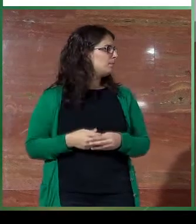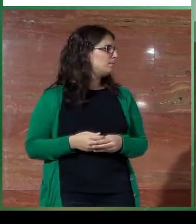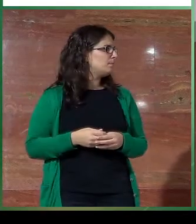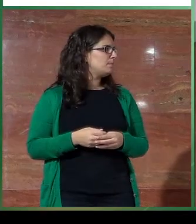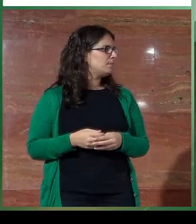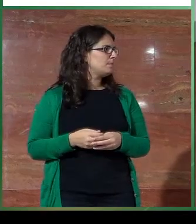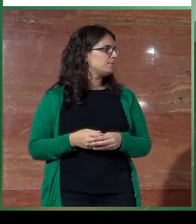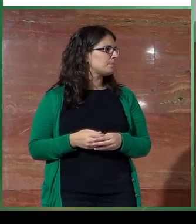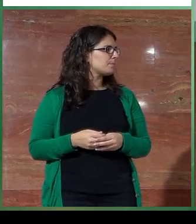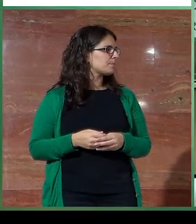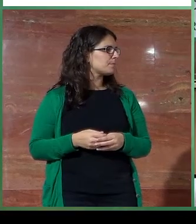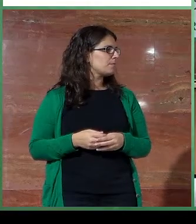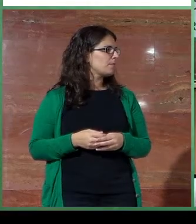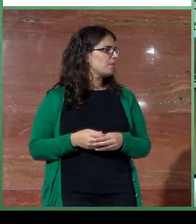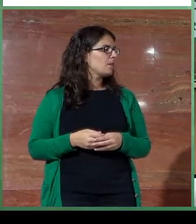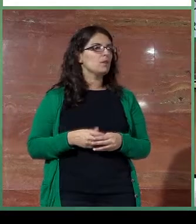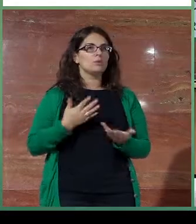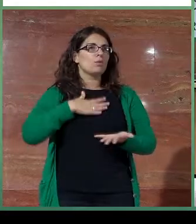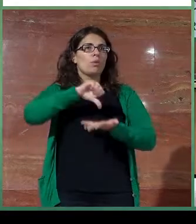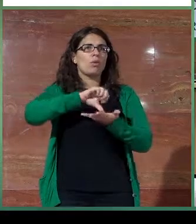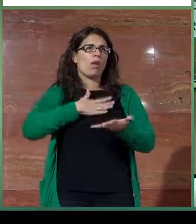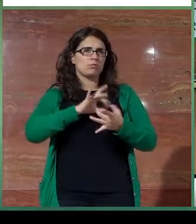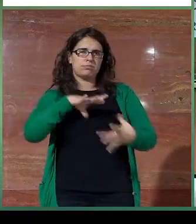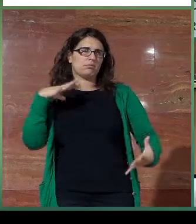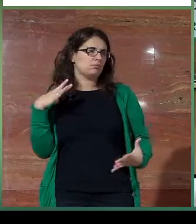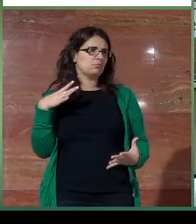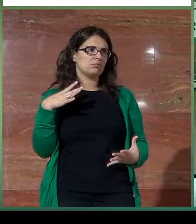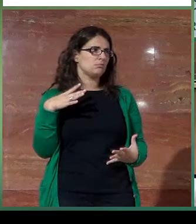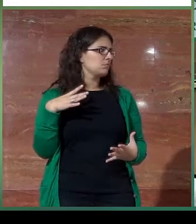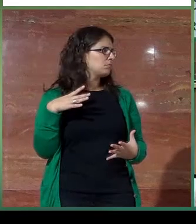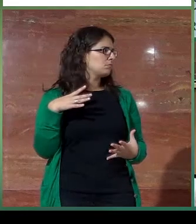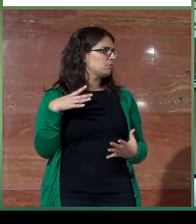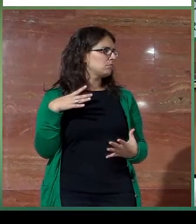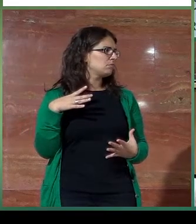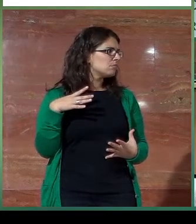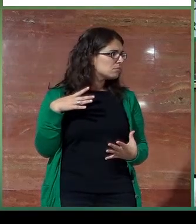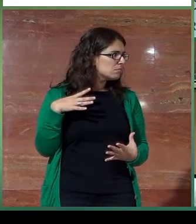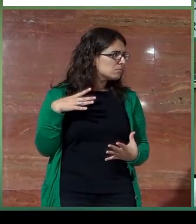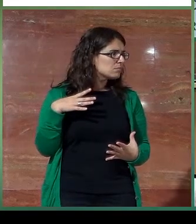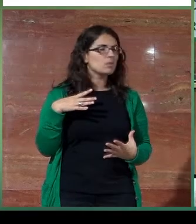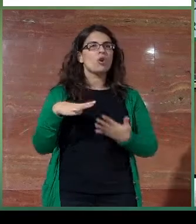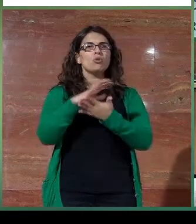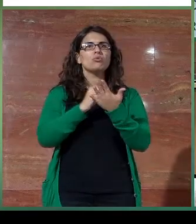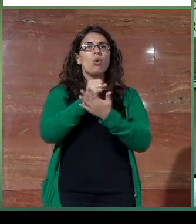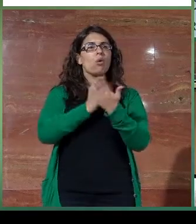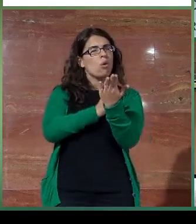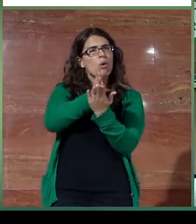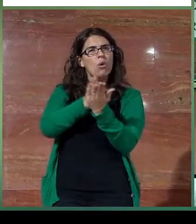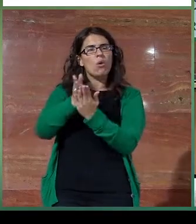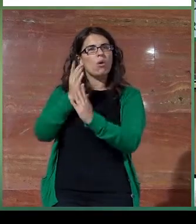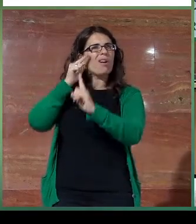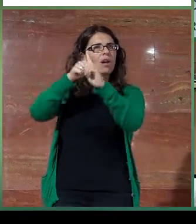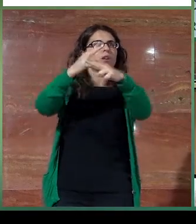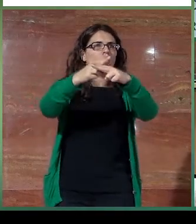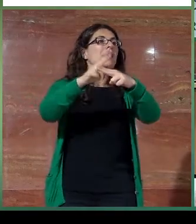La ciudad no es para mí. Voy a la coletilla de todos los caminos conducen a Roma, pero desde